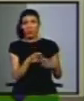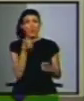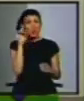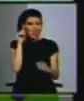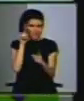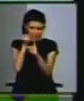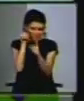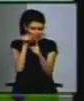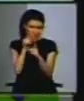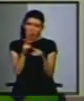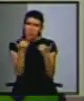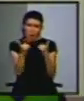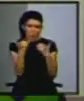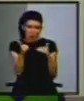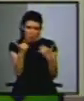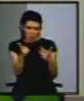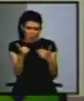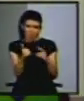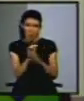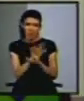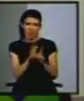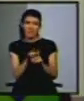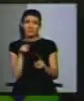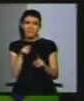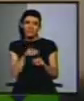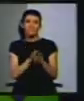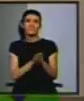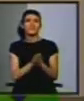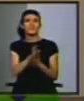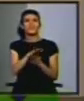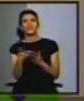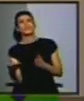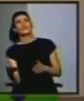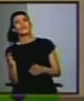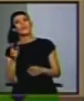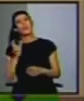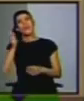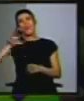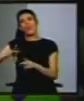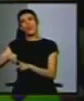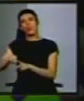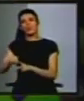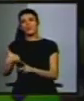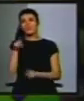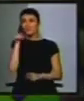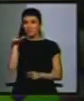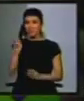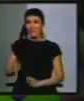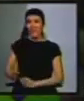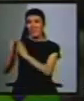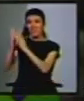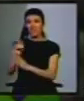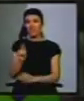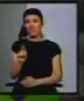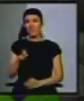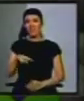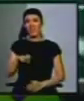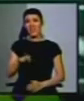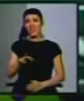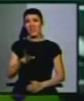era el juego. Ahí yo puedo ser un delincuente. Así quedó el edificio Tenerife después del